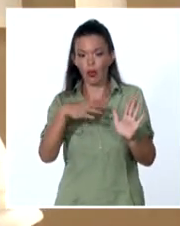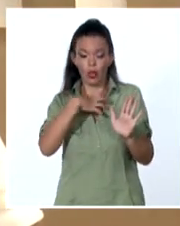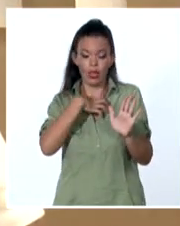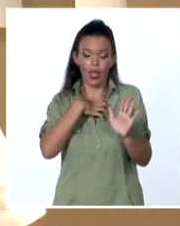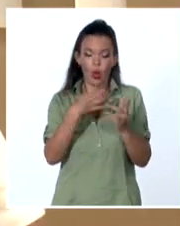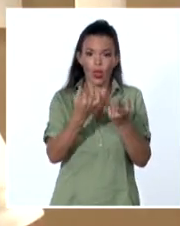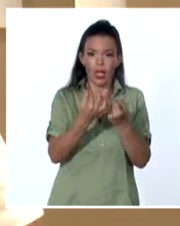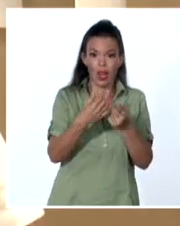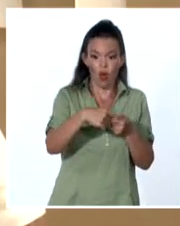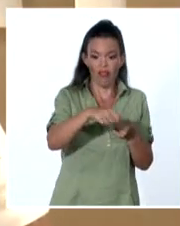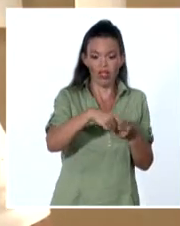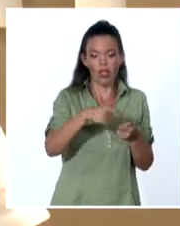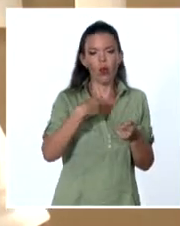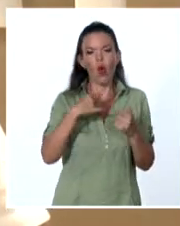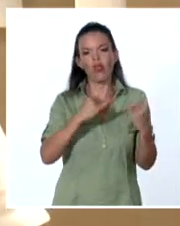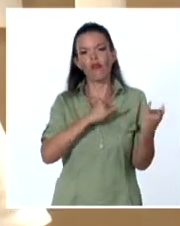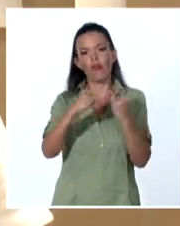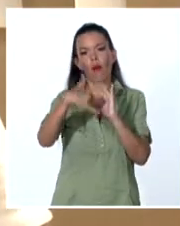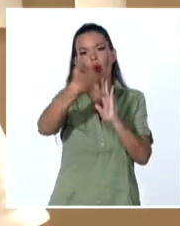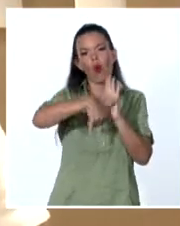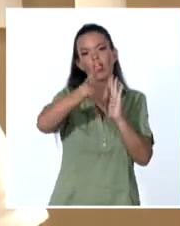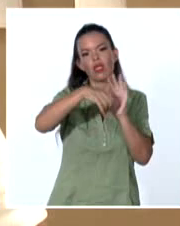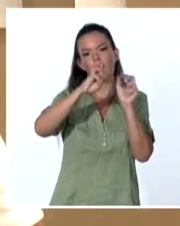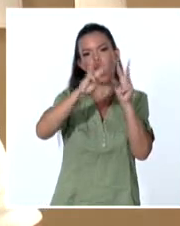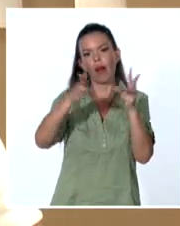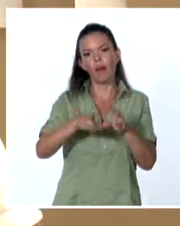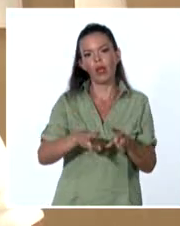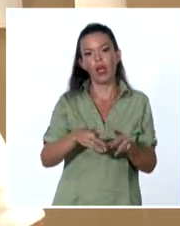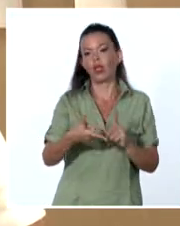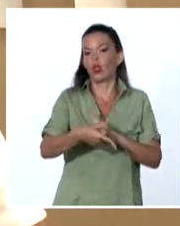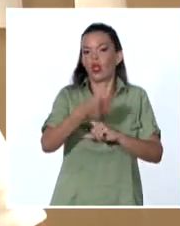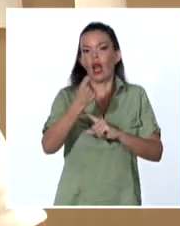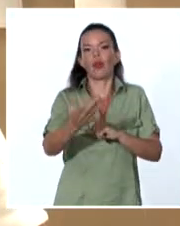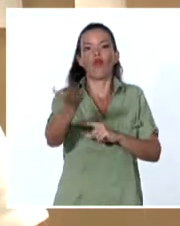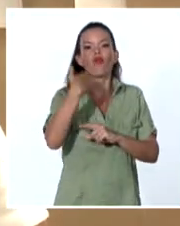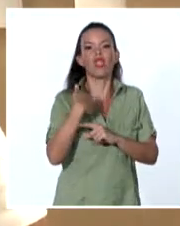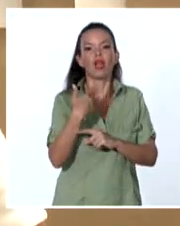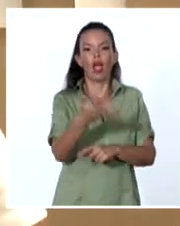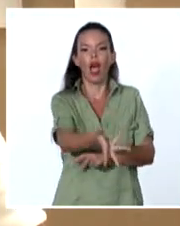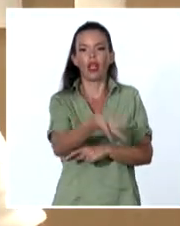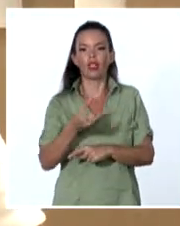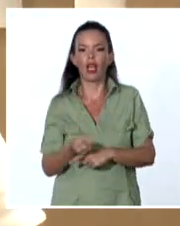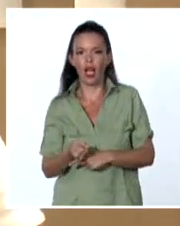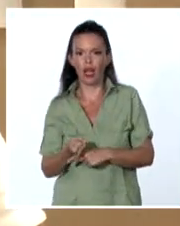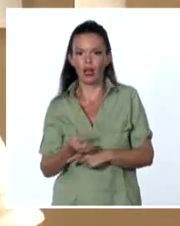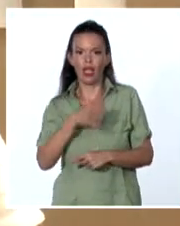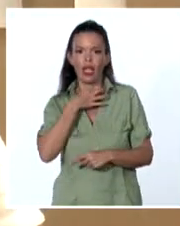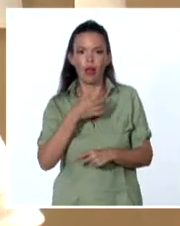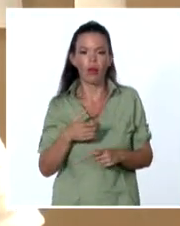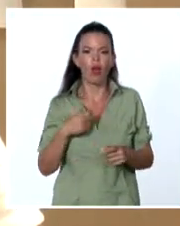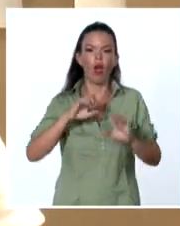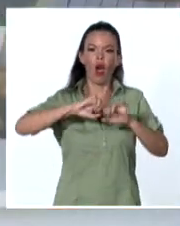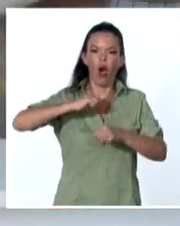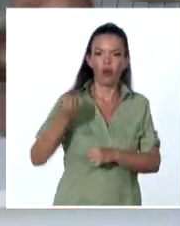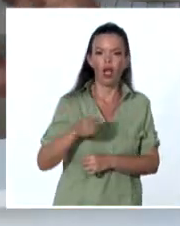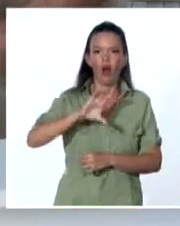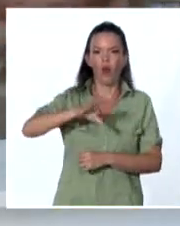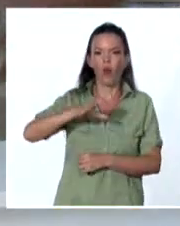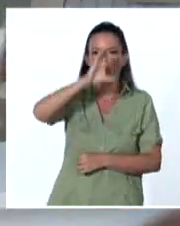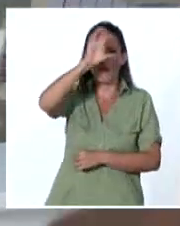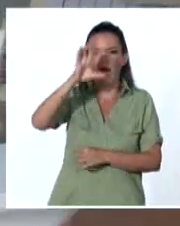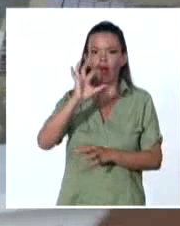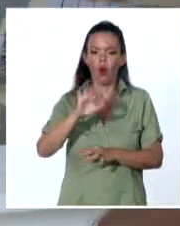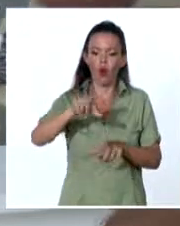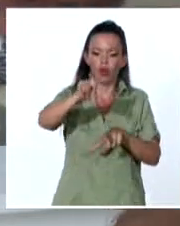siempre lo comunico, ¿eh?, a todos los consumidores, y enseguida vienen y hacen la operación. Tengo bastante aceptación mediante ese